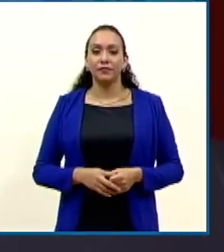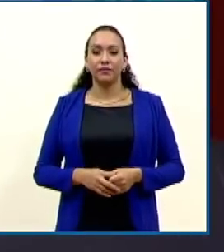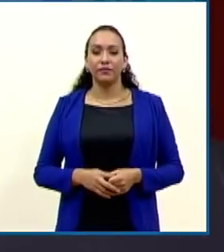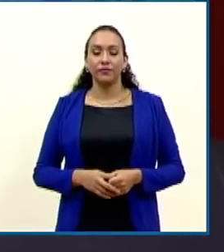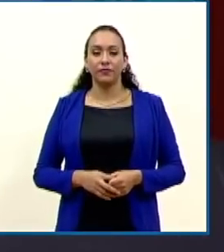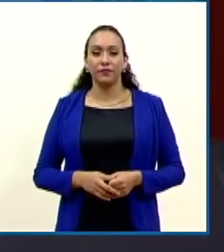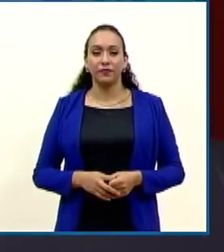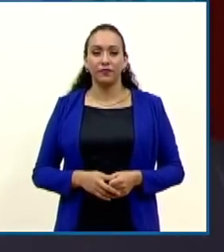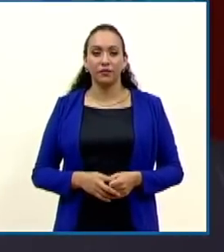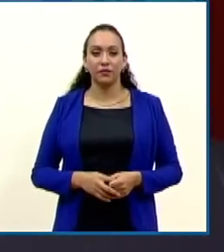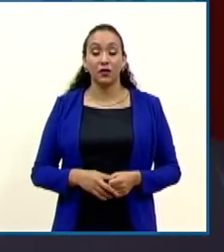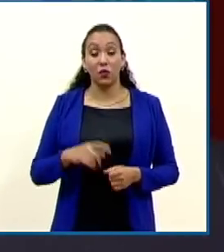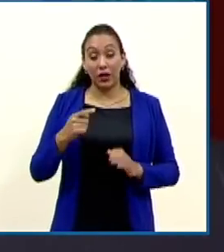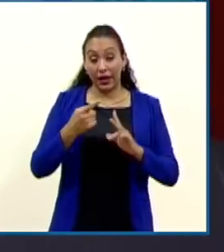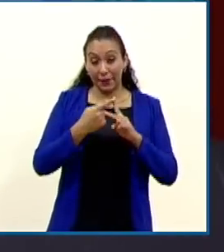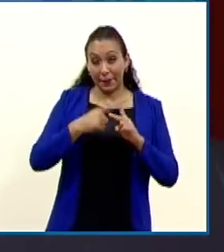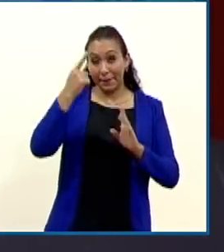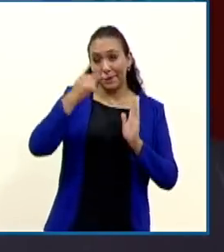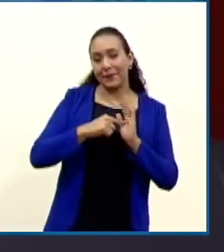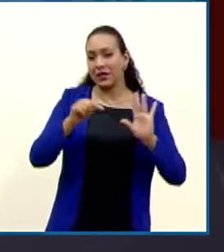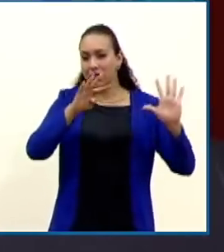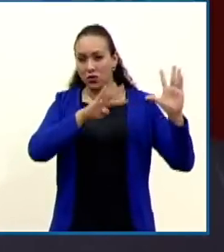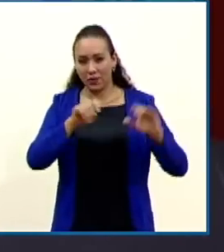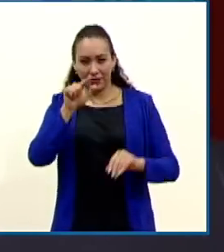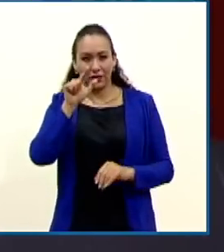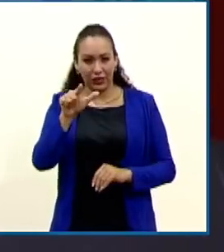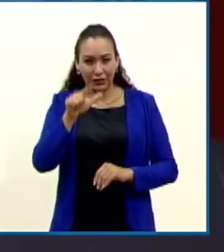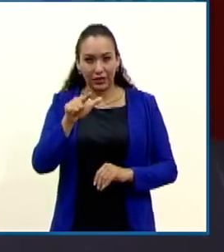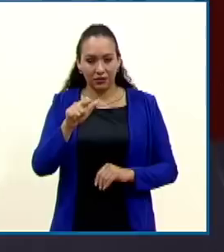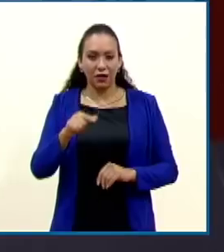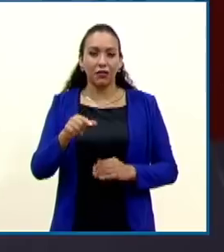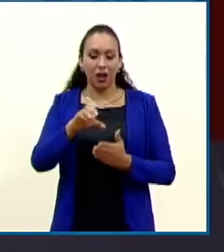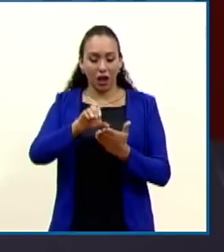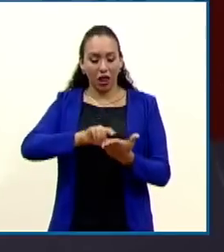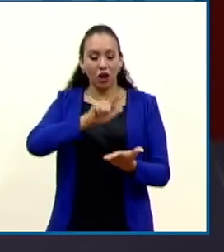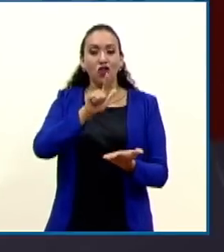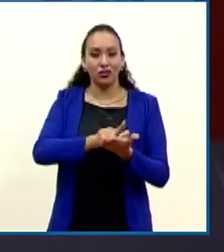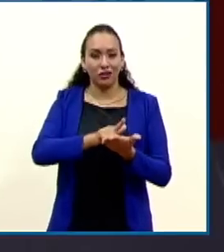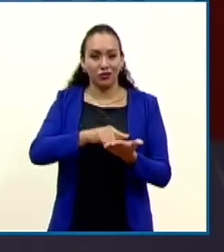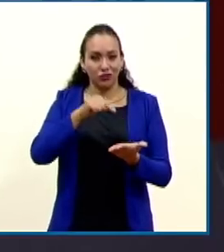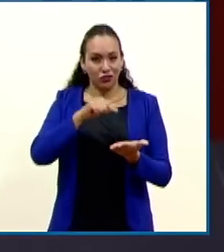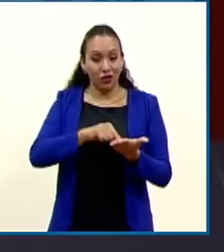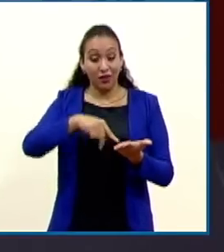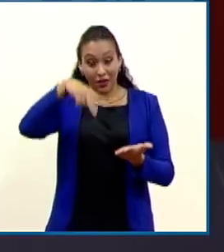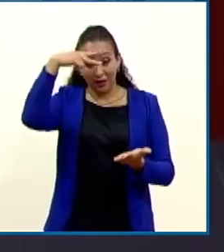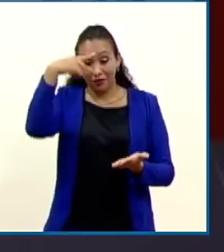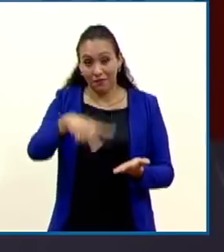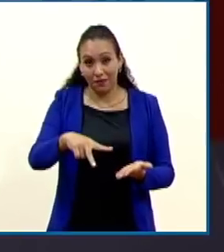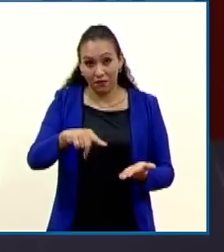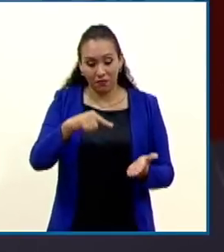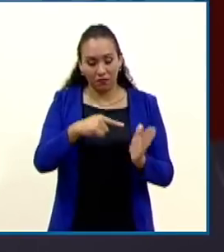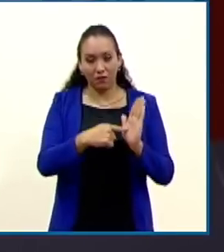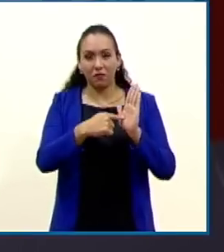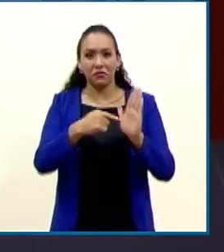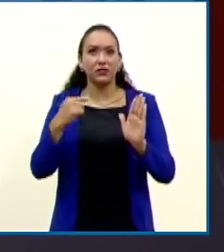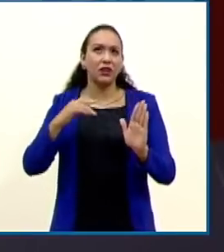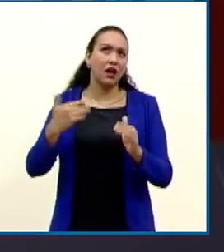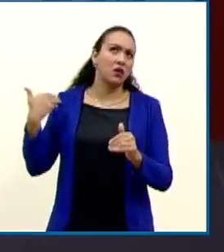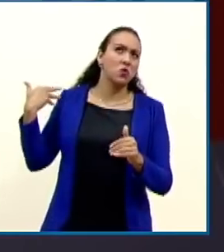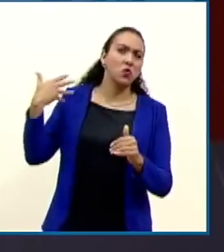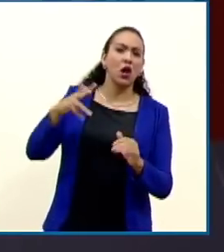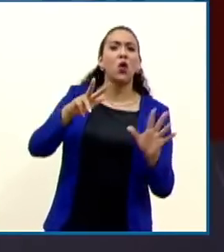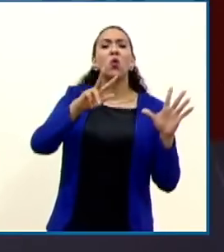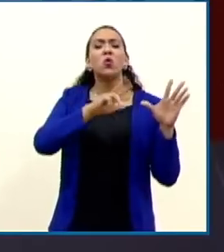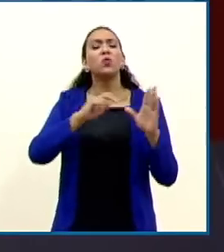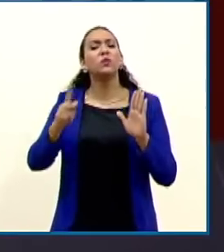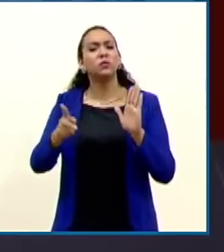Desde su promulgación en 1917, la Constitución mexicana ha tenido ya más de